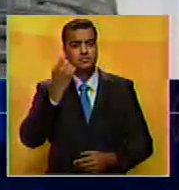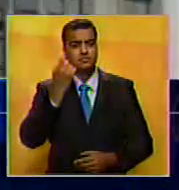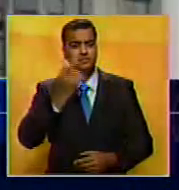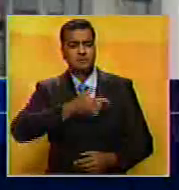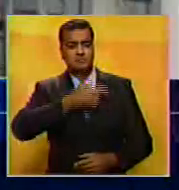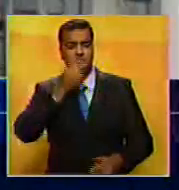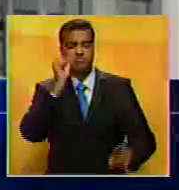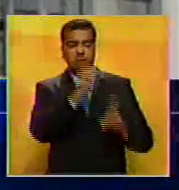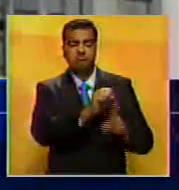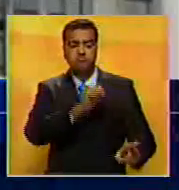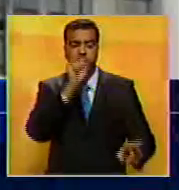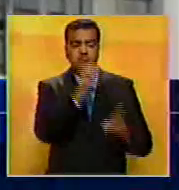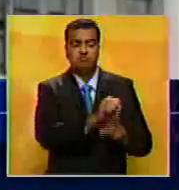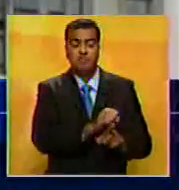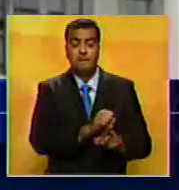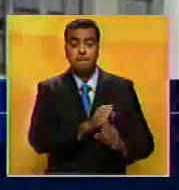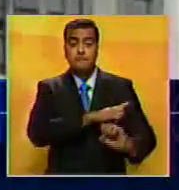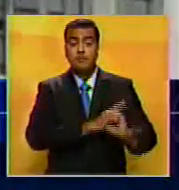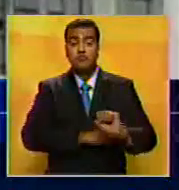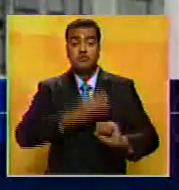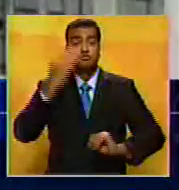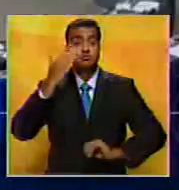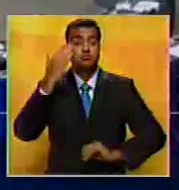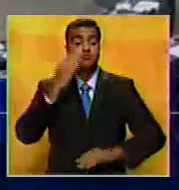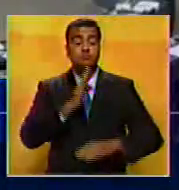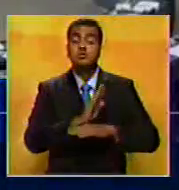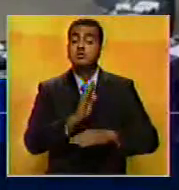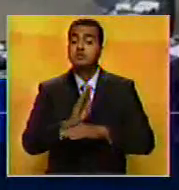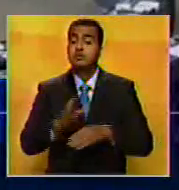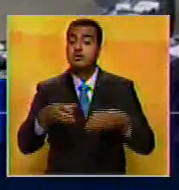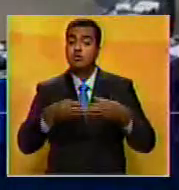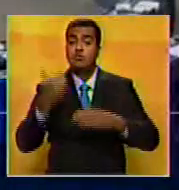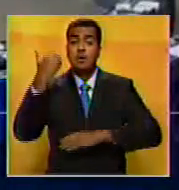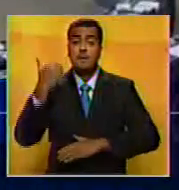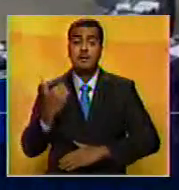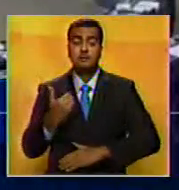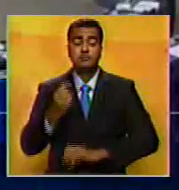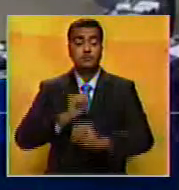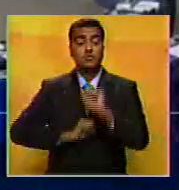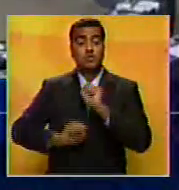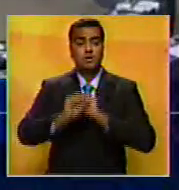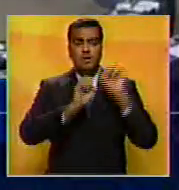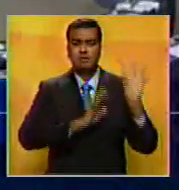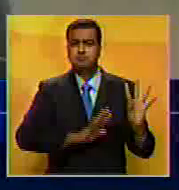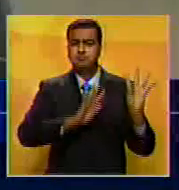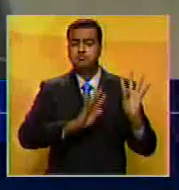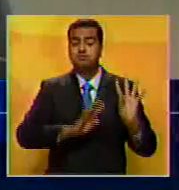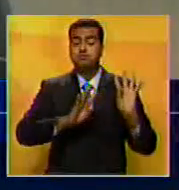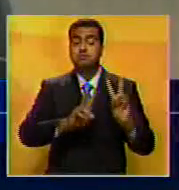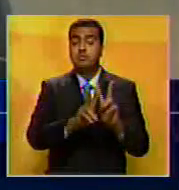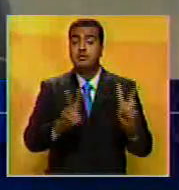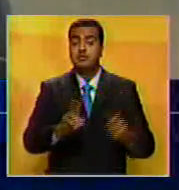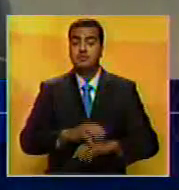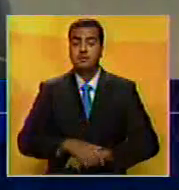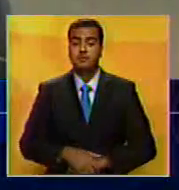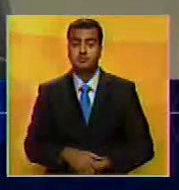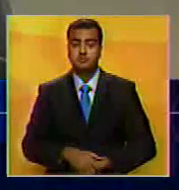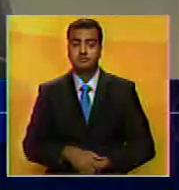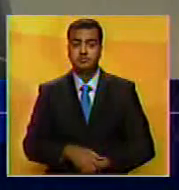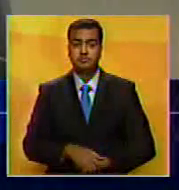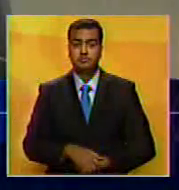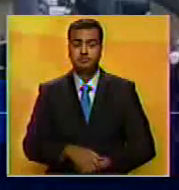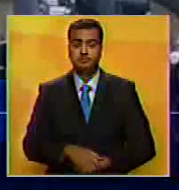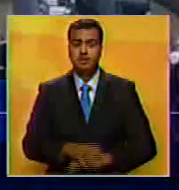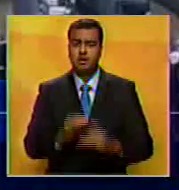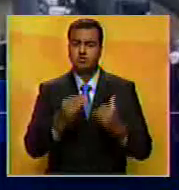brutal represión ejercida por las fuerzas de seguridad y de grupos armados contra los manifestantes en las concentraciones de las